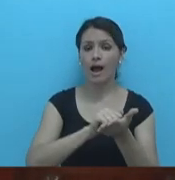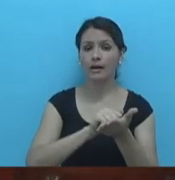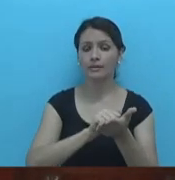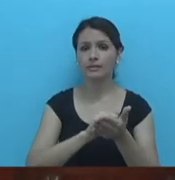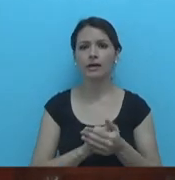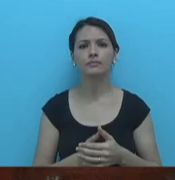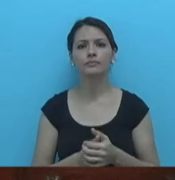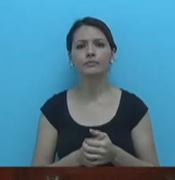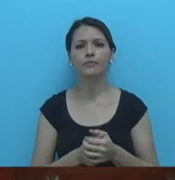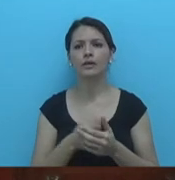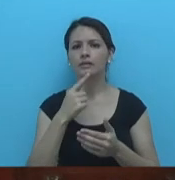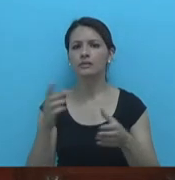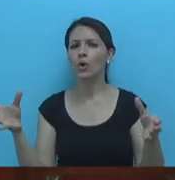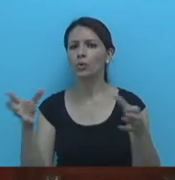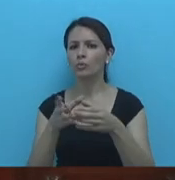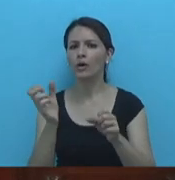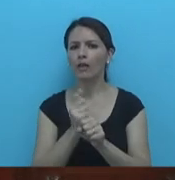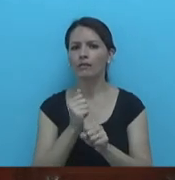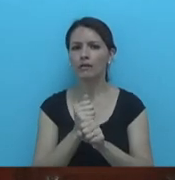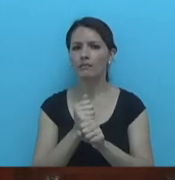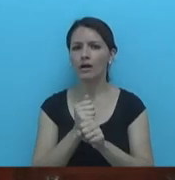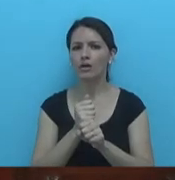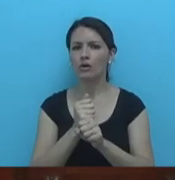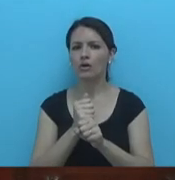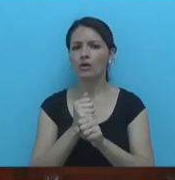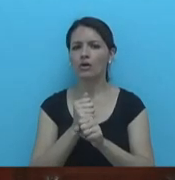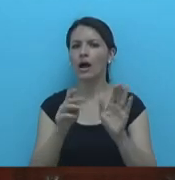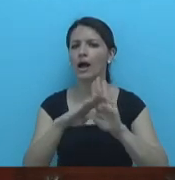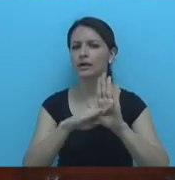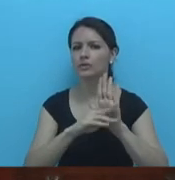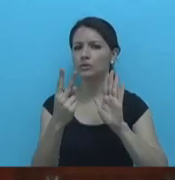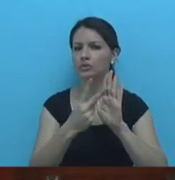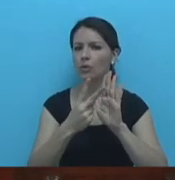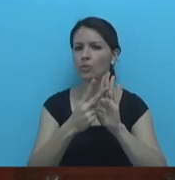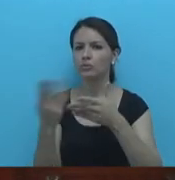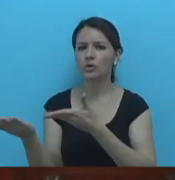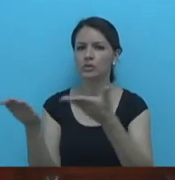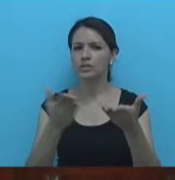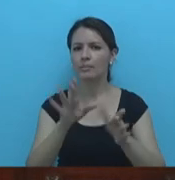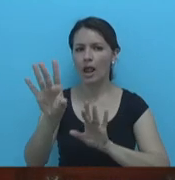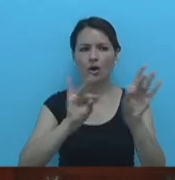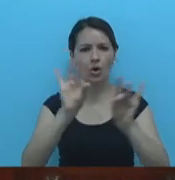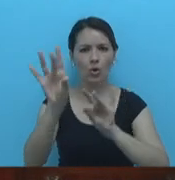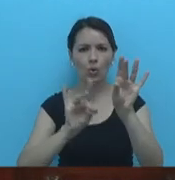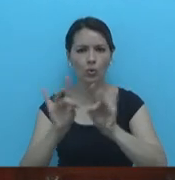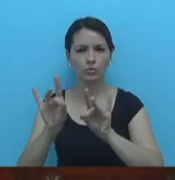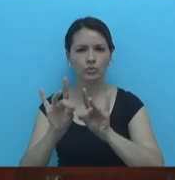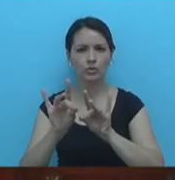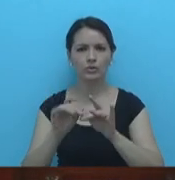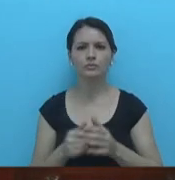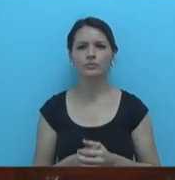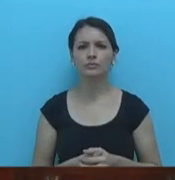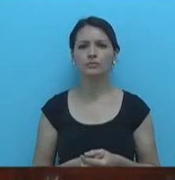2017 de la Comisión de Aplicación e Interpretación del Estatuto, artículo 2, llamar a concursos internos de oposición y antecedentes,